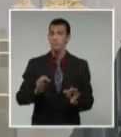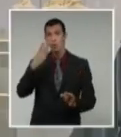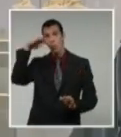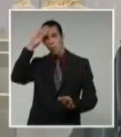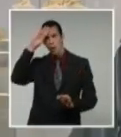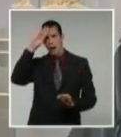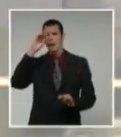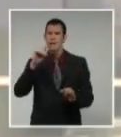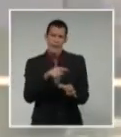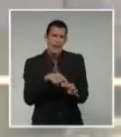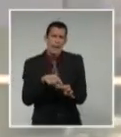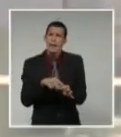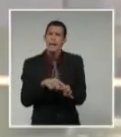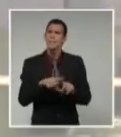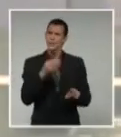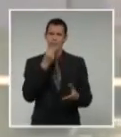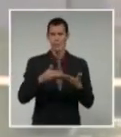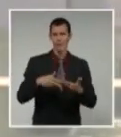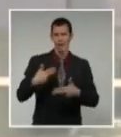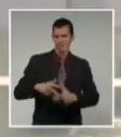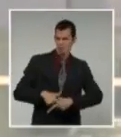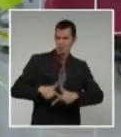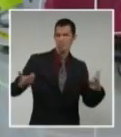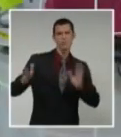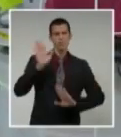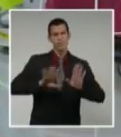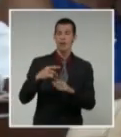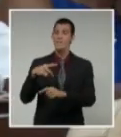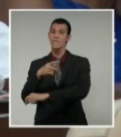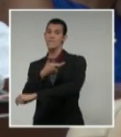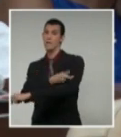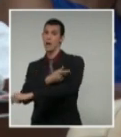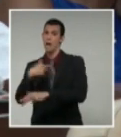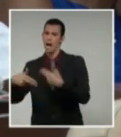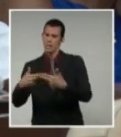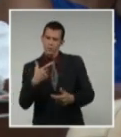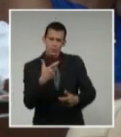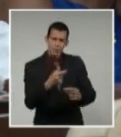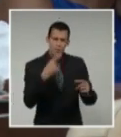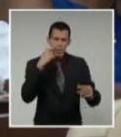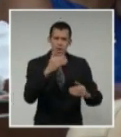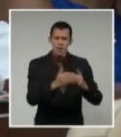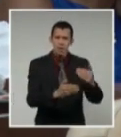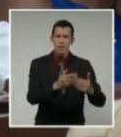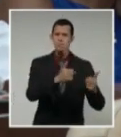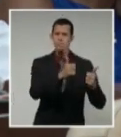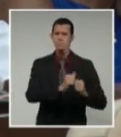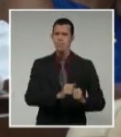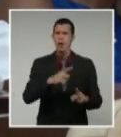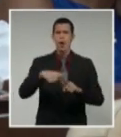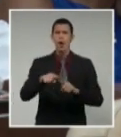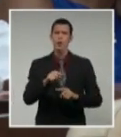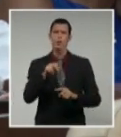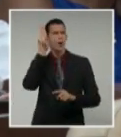llevábamos una tendencia muy positiva incluso de llegar a 0 casos si para nosotros constituye un signo de alarma de